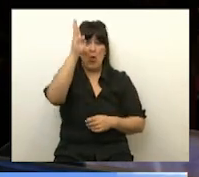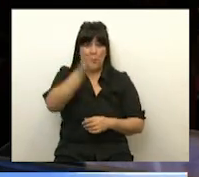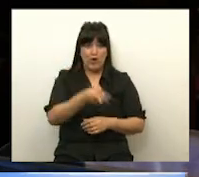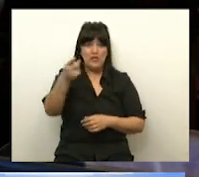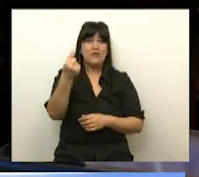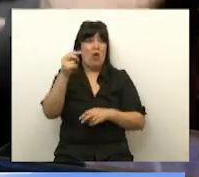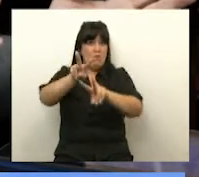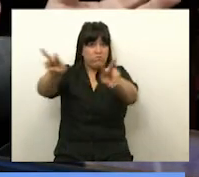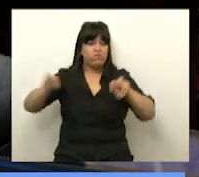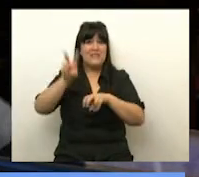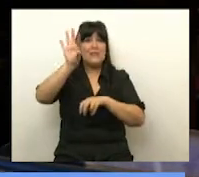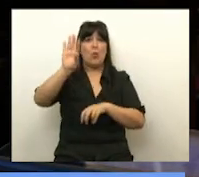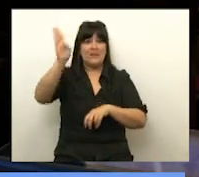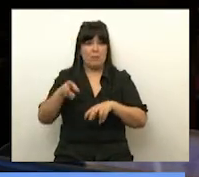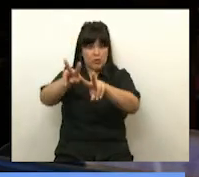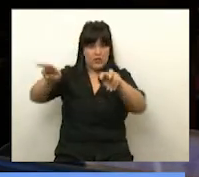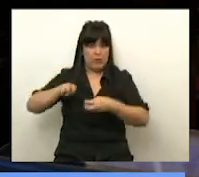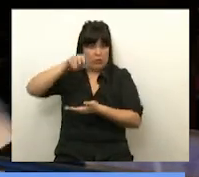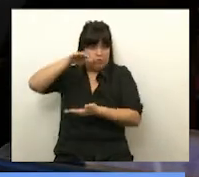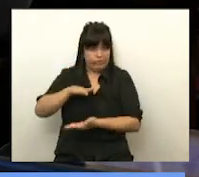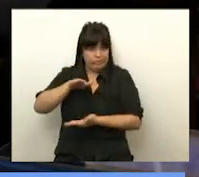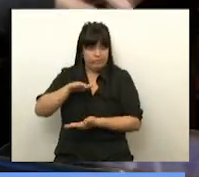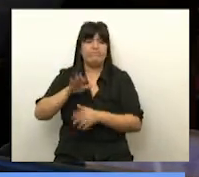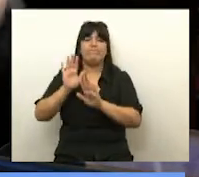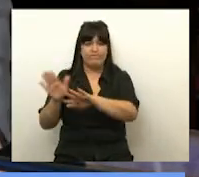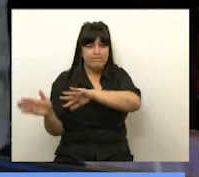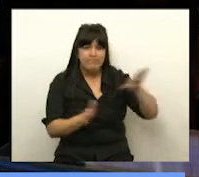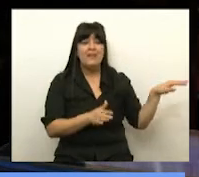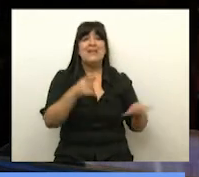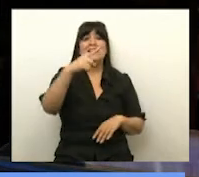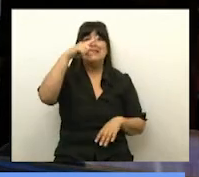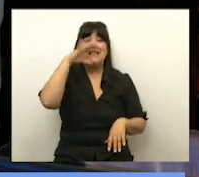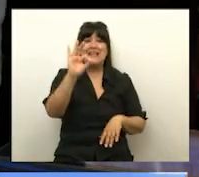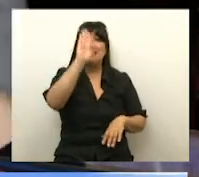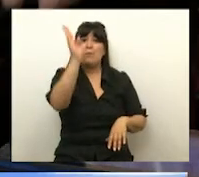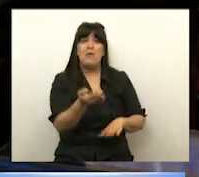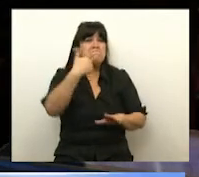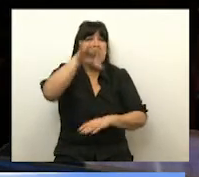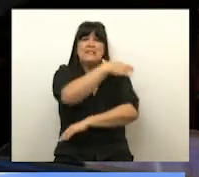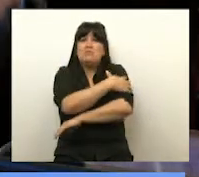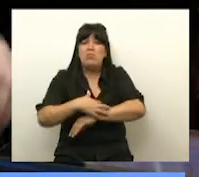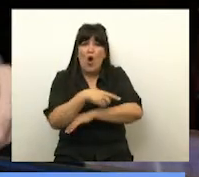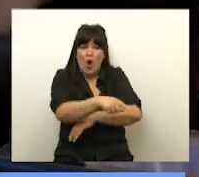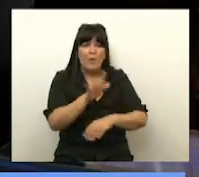riqueza, vamos a ponerlo del otro lado. El 70% más pobre,